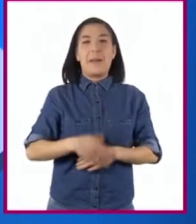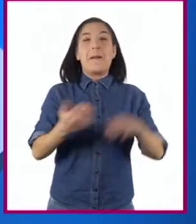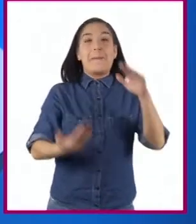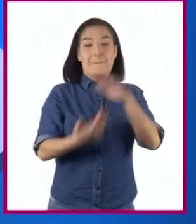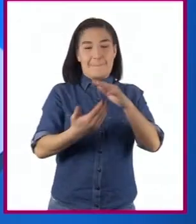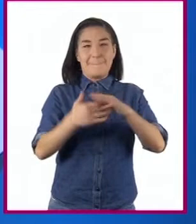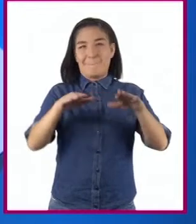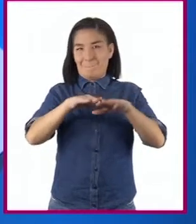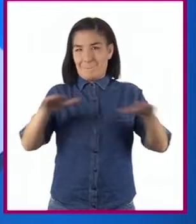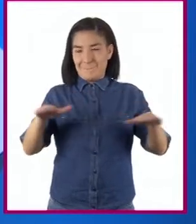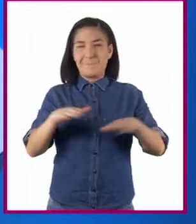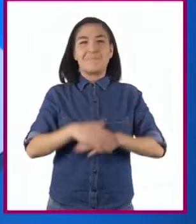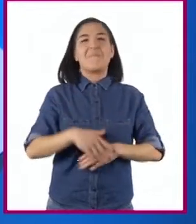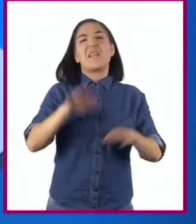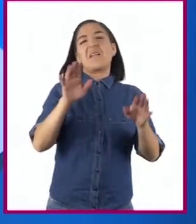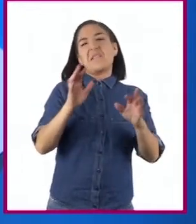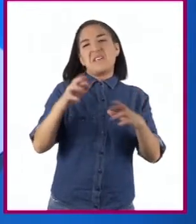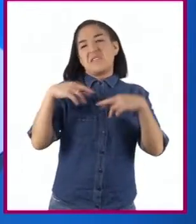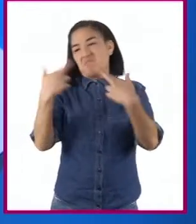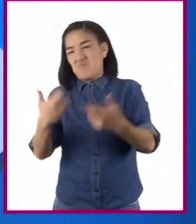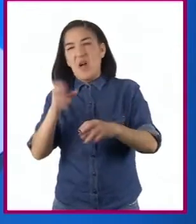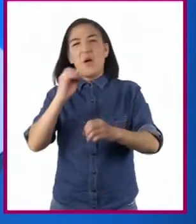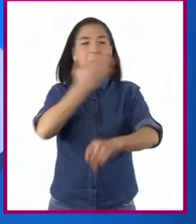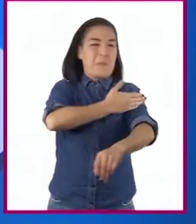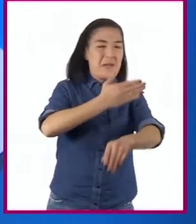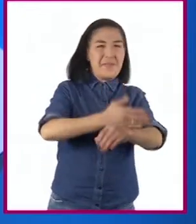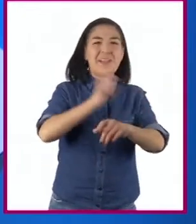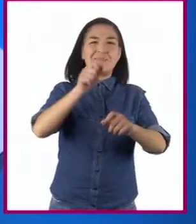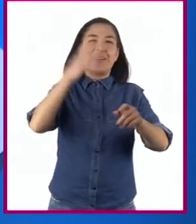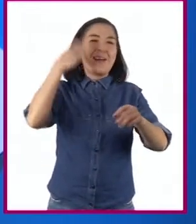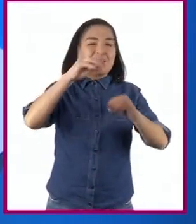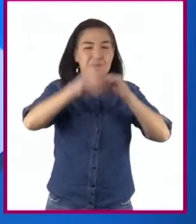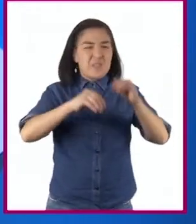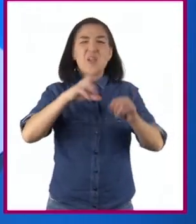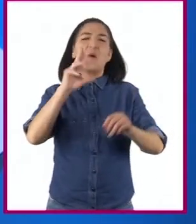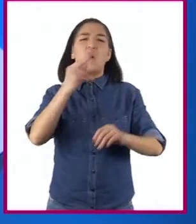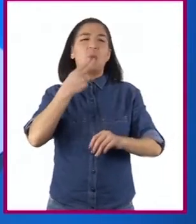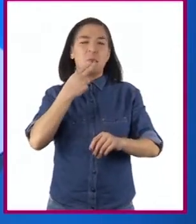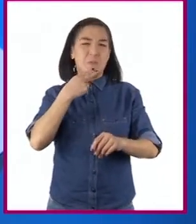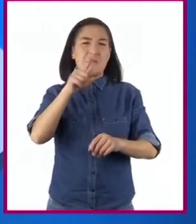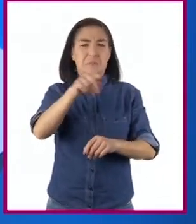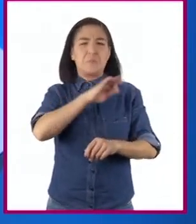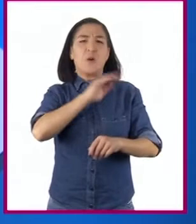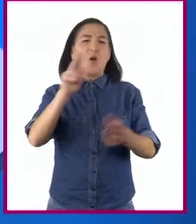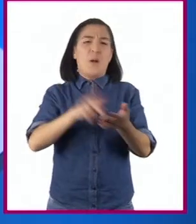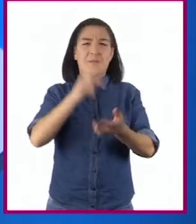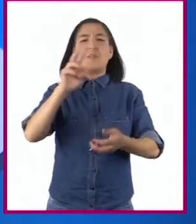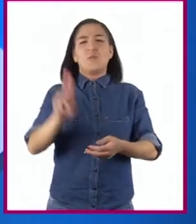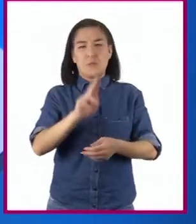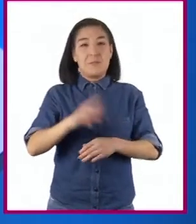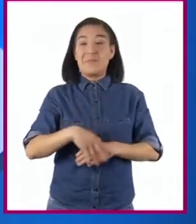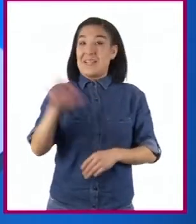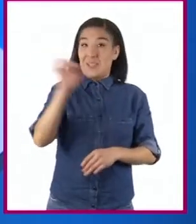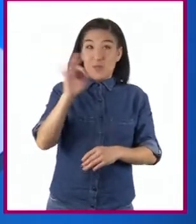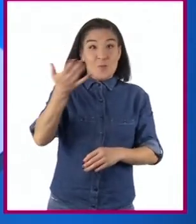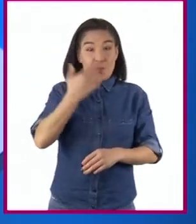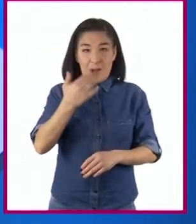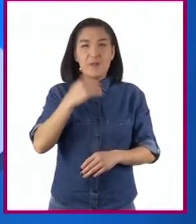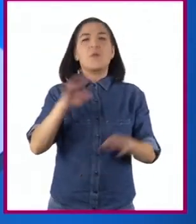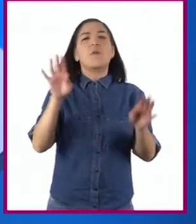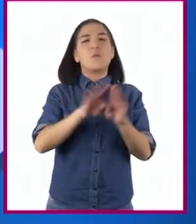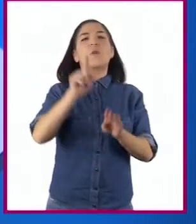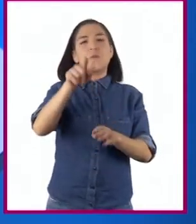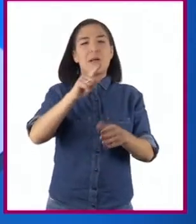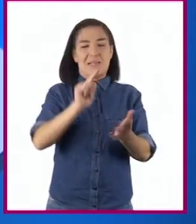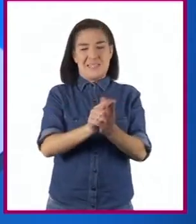ser de una base de regalos o de una maqueta que tengan en casa y ya no utilicen. Si no tienen, pueden sustituirla